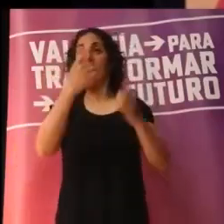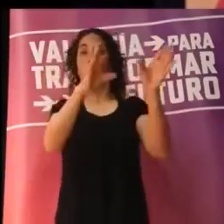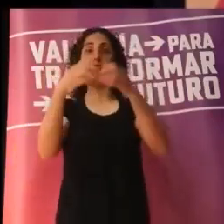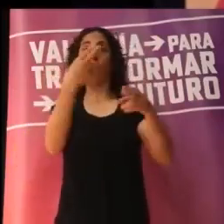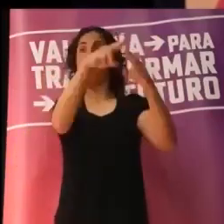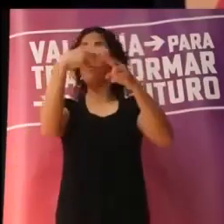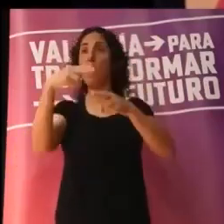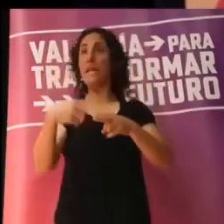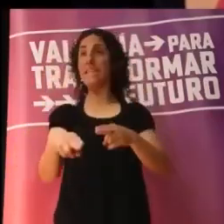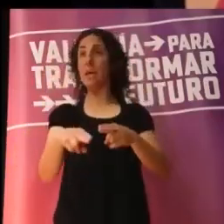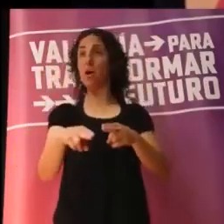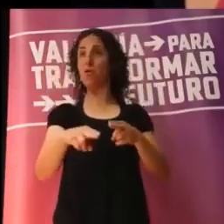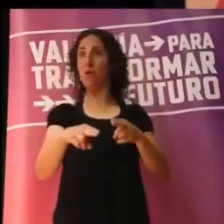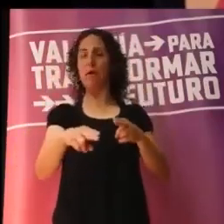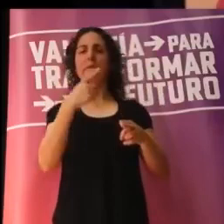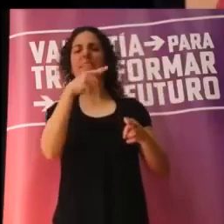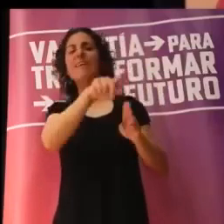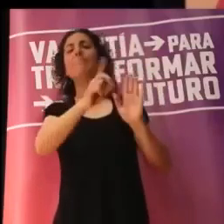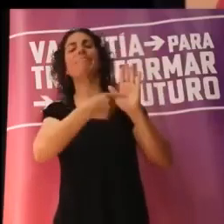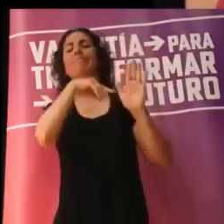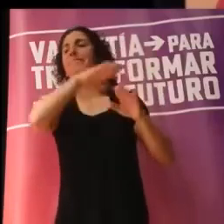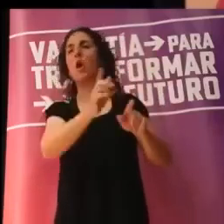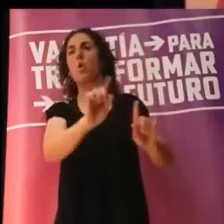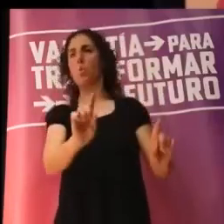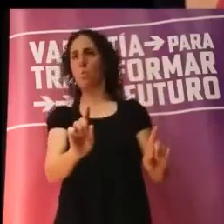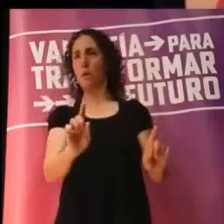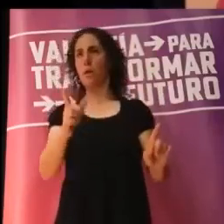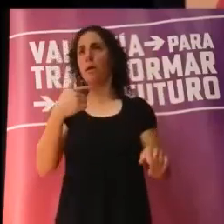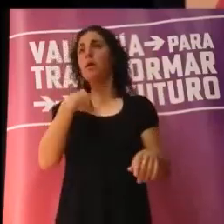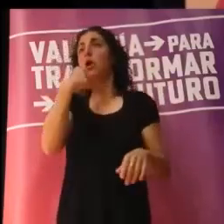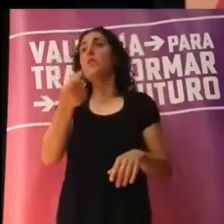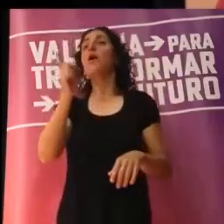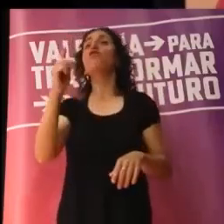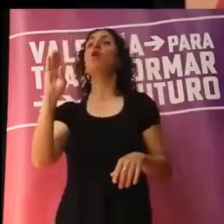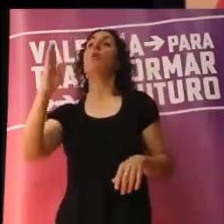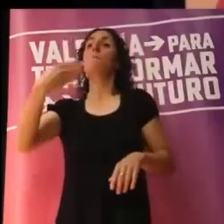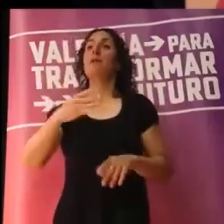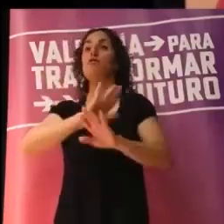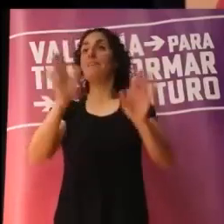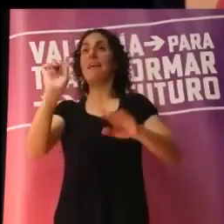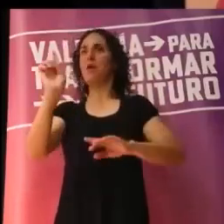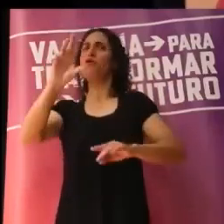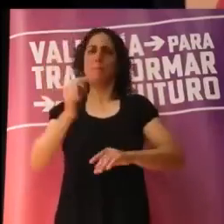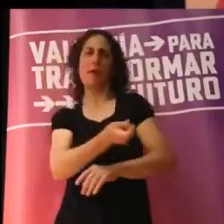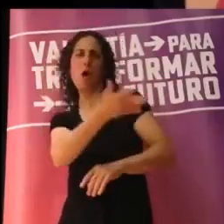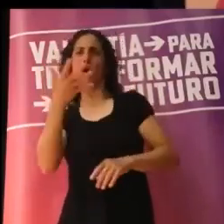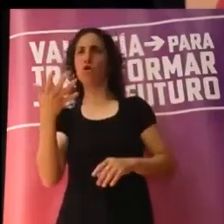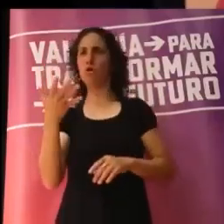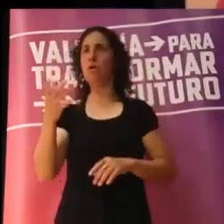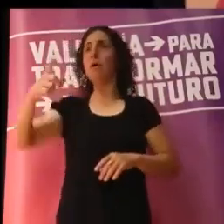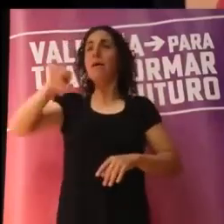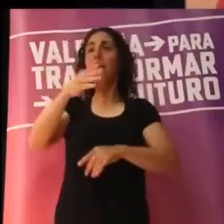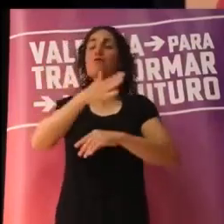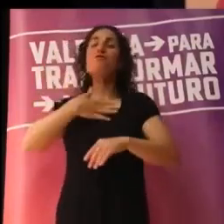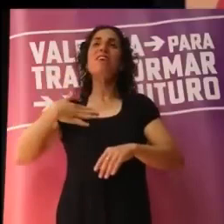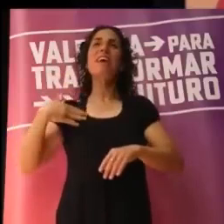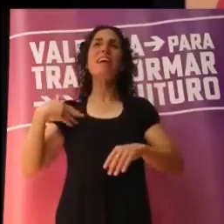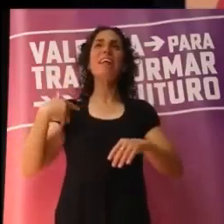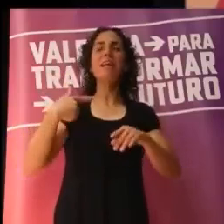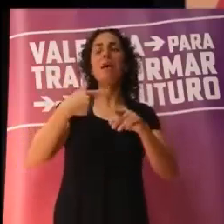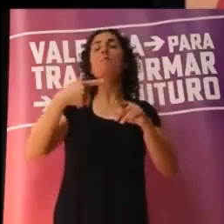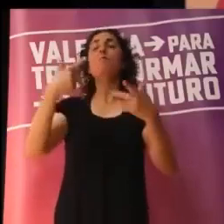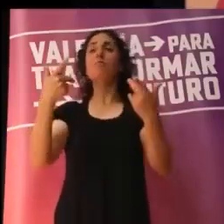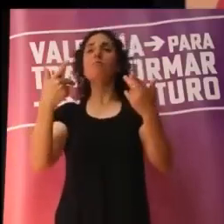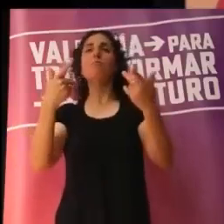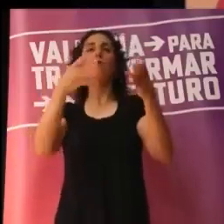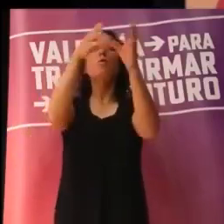digo en plural porque después de Bildu vendrían otros. Adoptar una nueva metodología para reconfigurar el cuadro político. En España